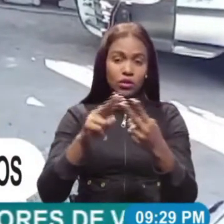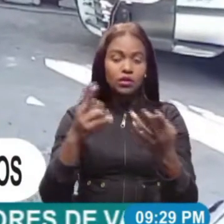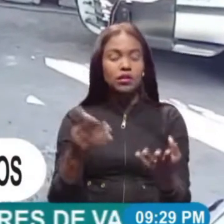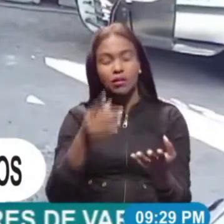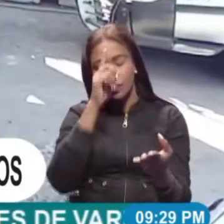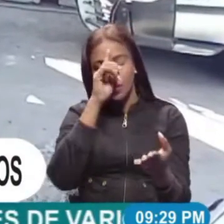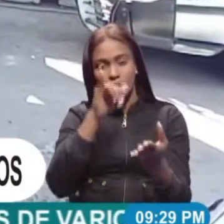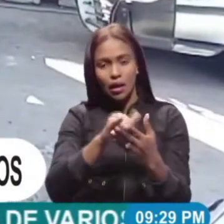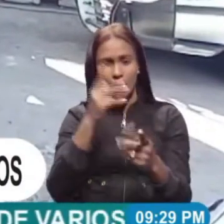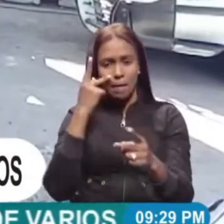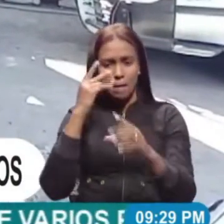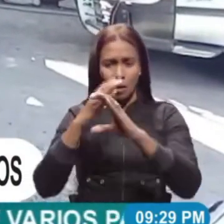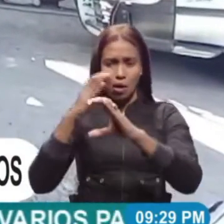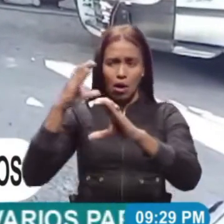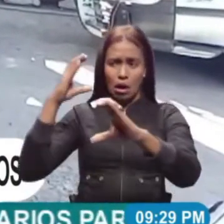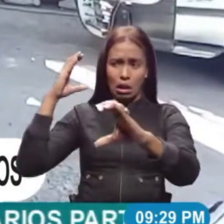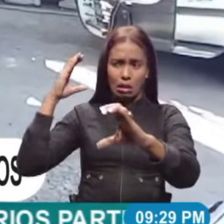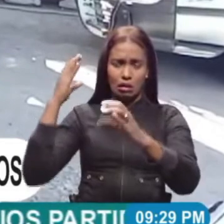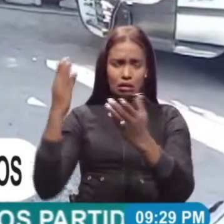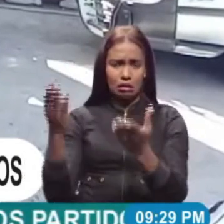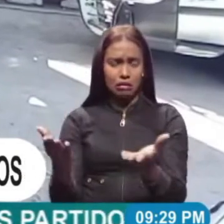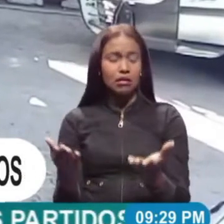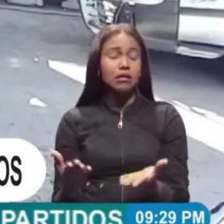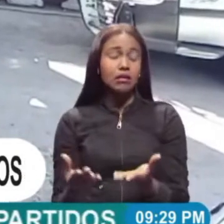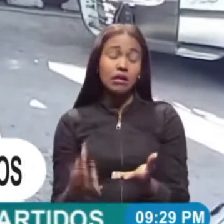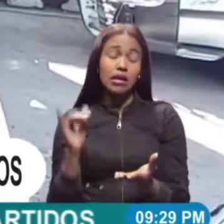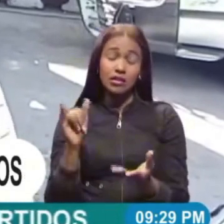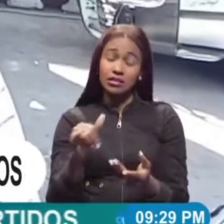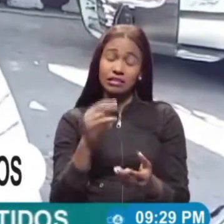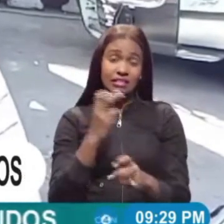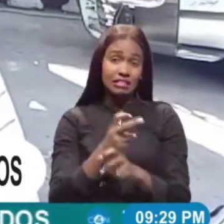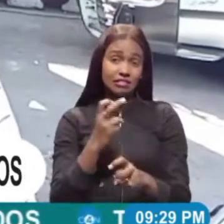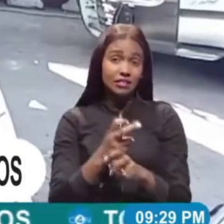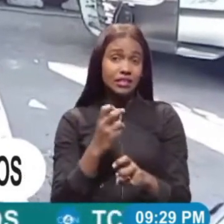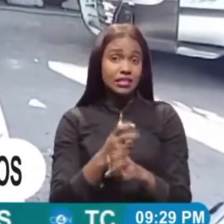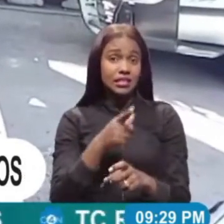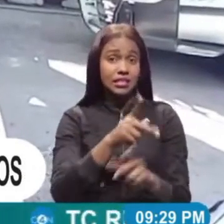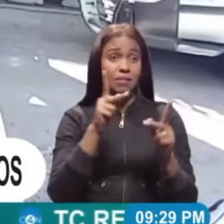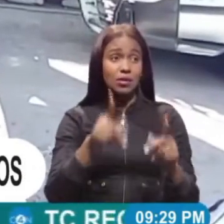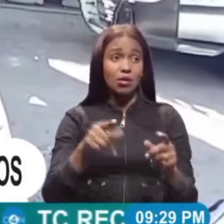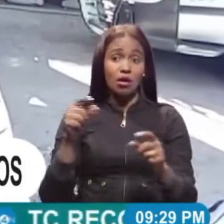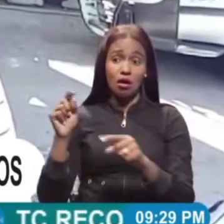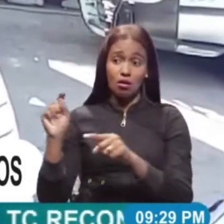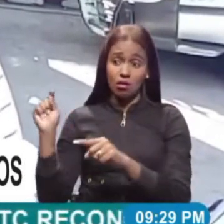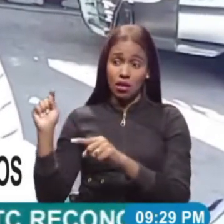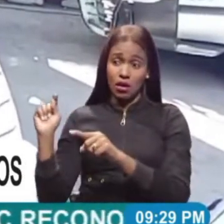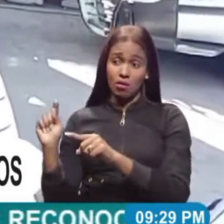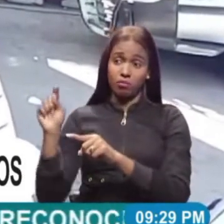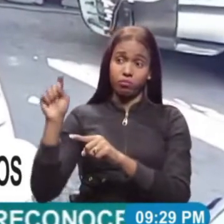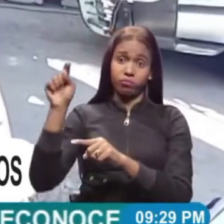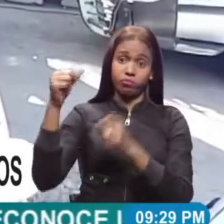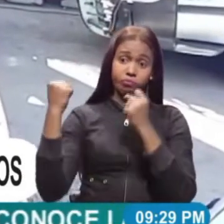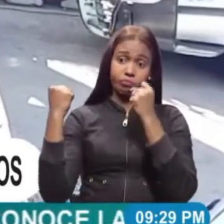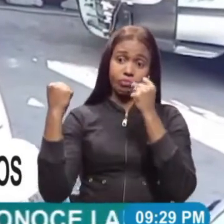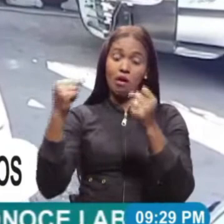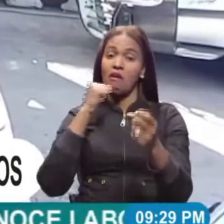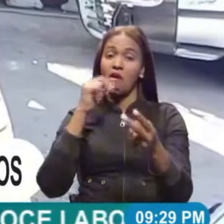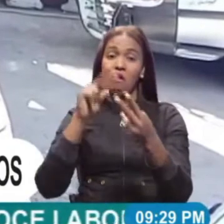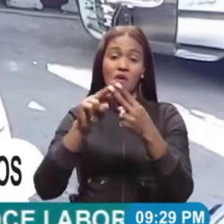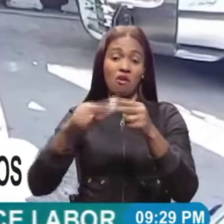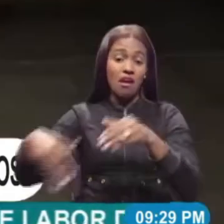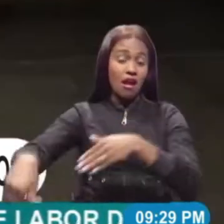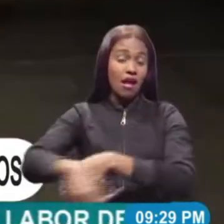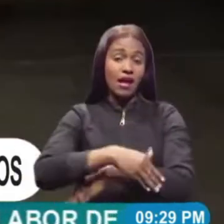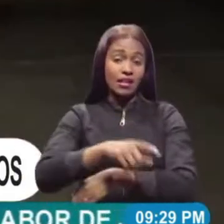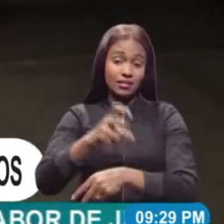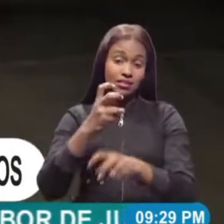encuentra con una patana de esa, eso es algo increíble. Y unos patanitas que suben de allá abajo, que no conocen la carretera, mira, eso es algo